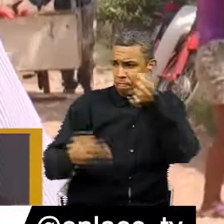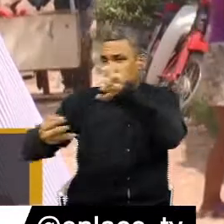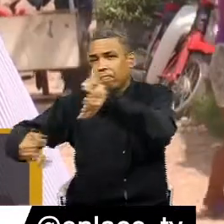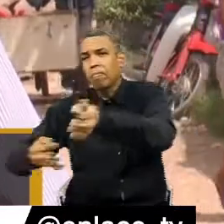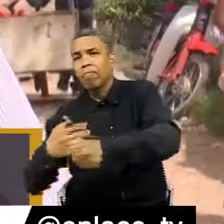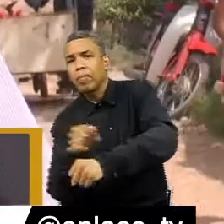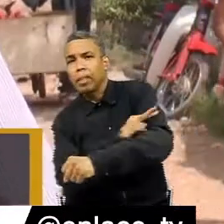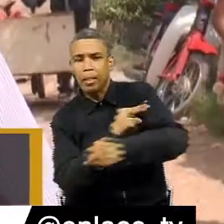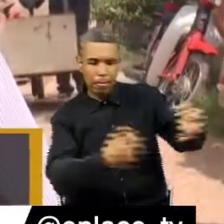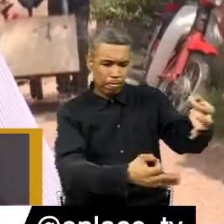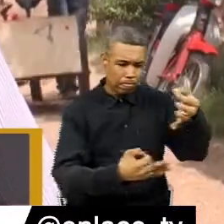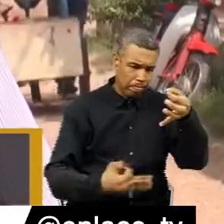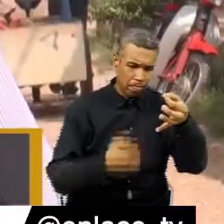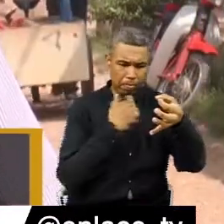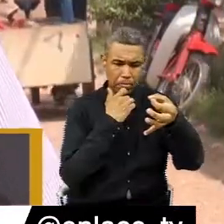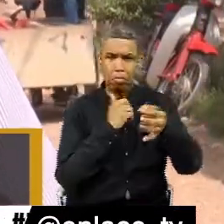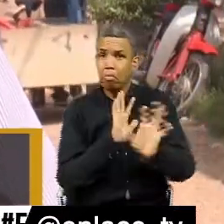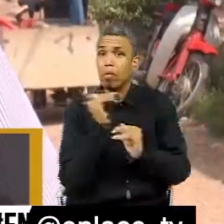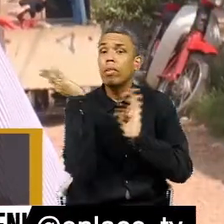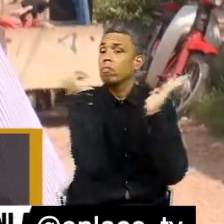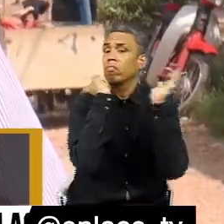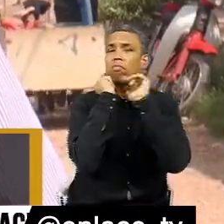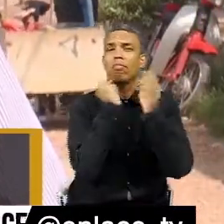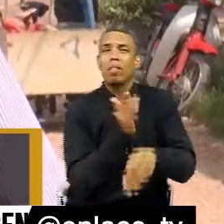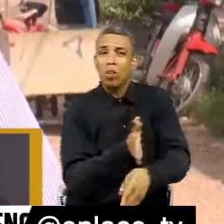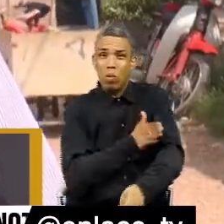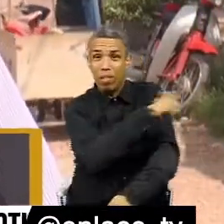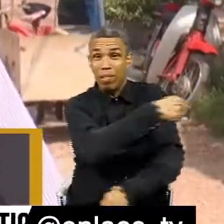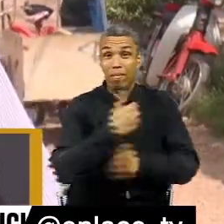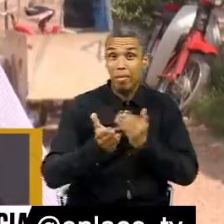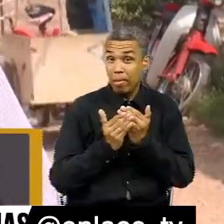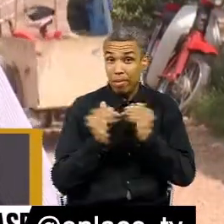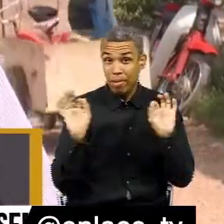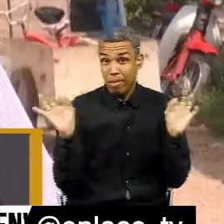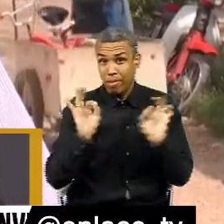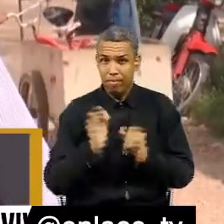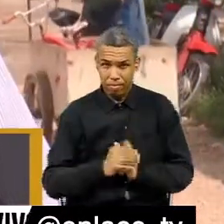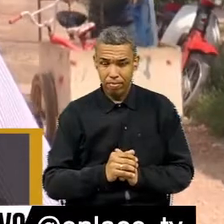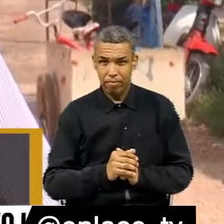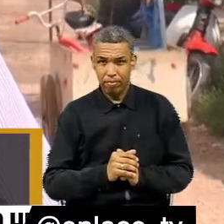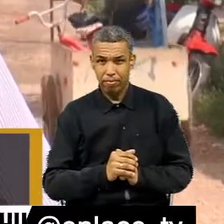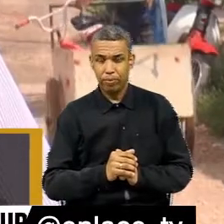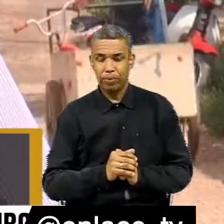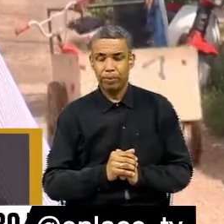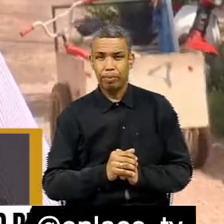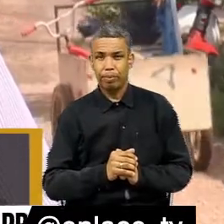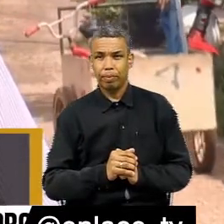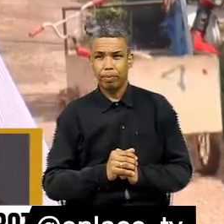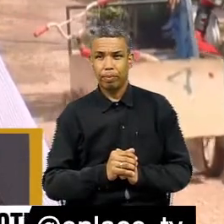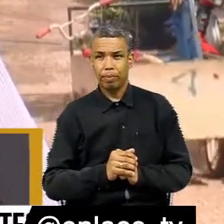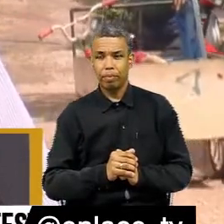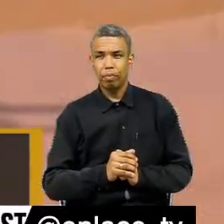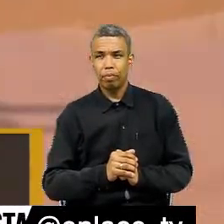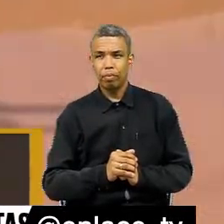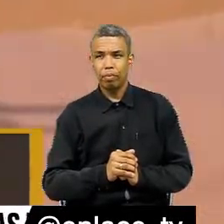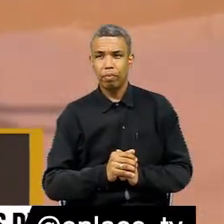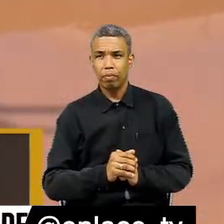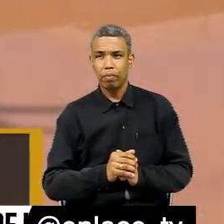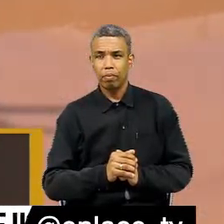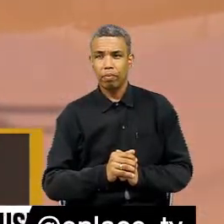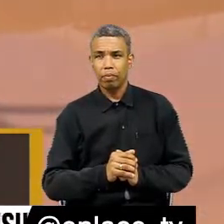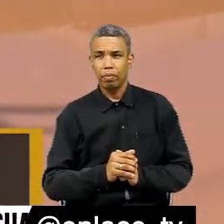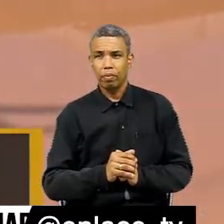documentos que empezaron a rodar en todo el barrio, y nosotros pues nos preocupa porque la comunidad dice que es que ellos le están diciendo a la